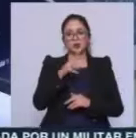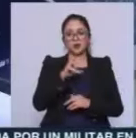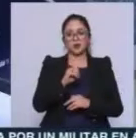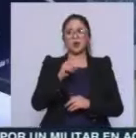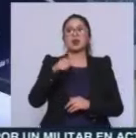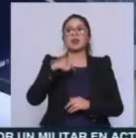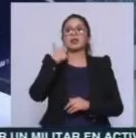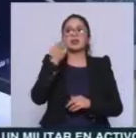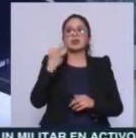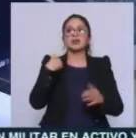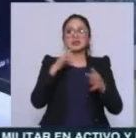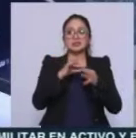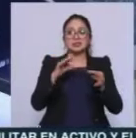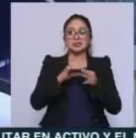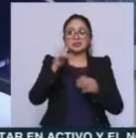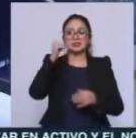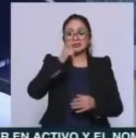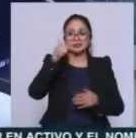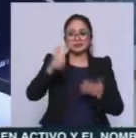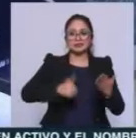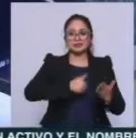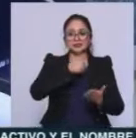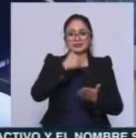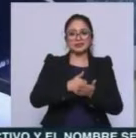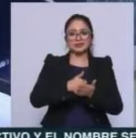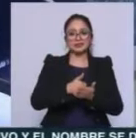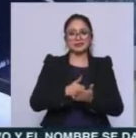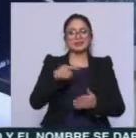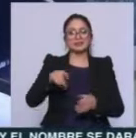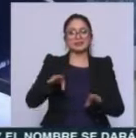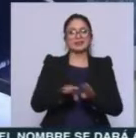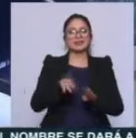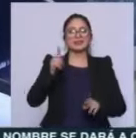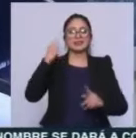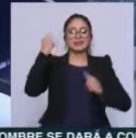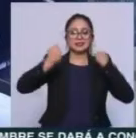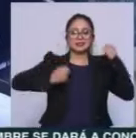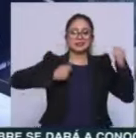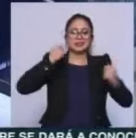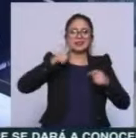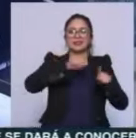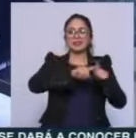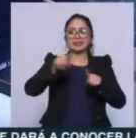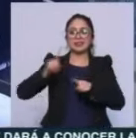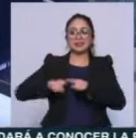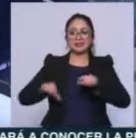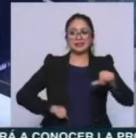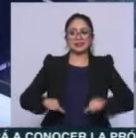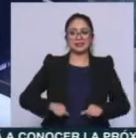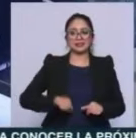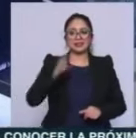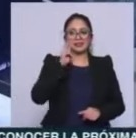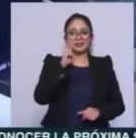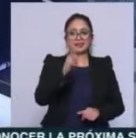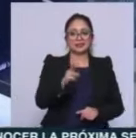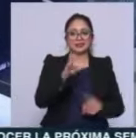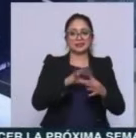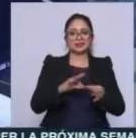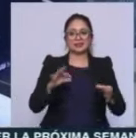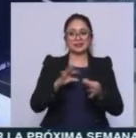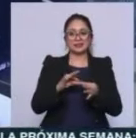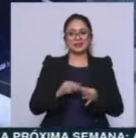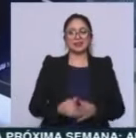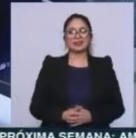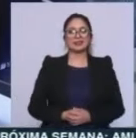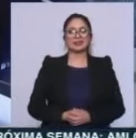Adrián. Permítame comentarle que cada fin de semana la Ciudad de México se impone como capital del turismo gracias a sus múltiples actividades. Aquí le mostramos una, además de las nieves.